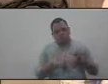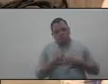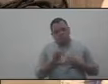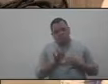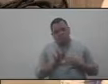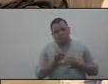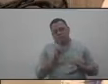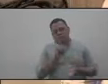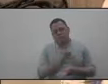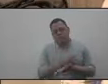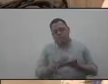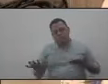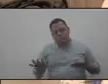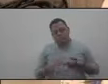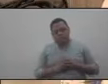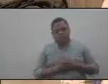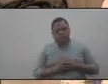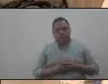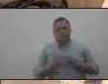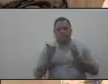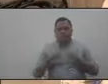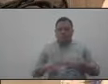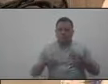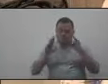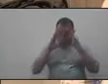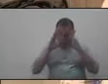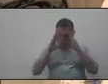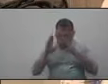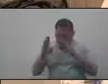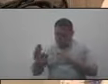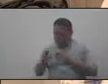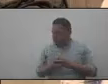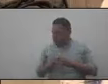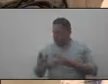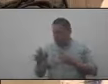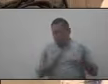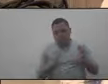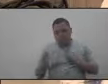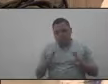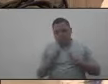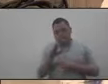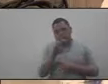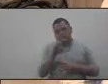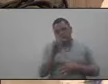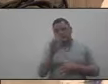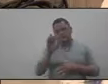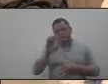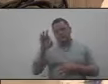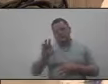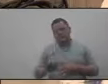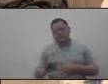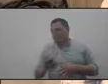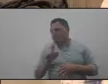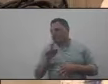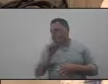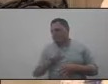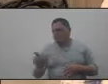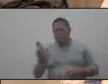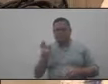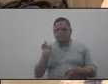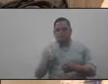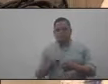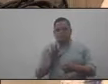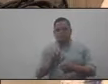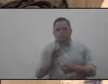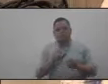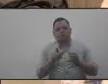régimen subsidiado, y atiende cerca del 80% de la población indígena del